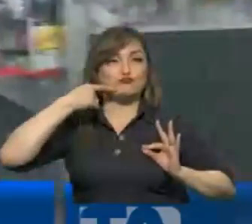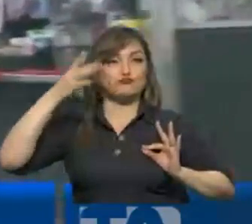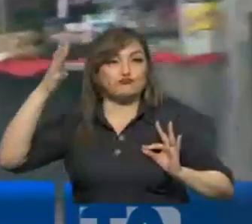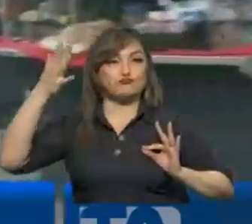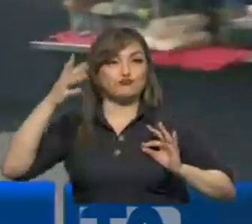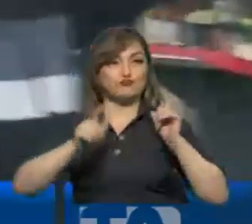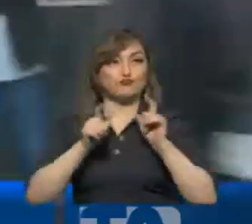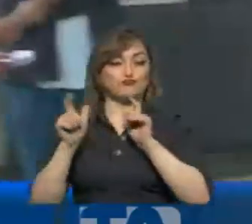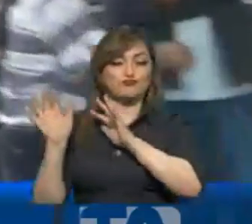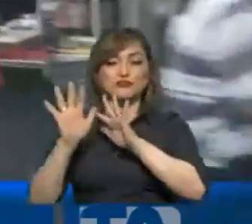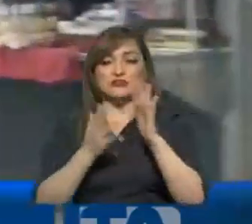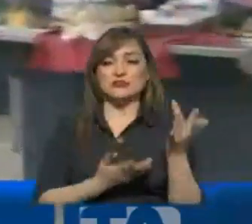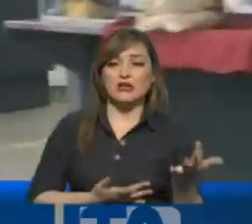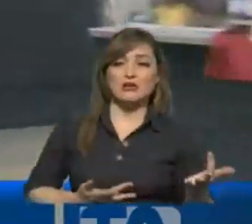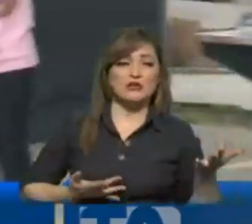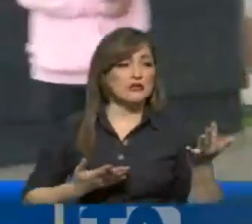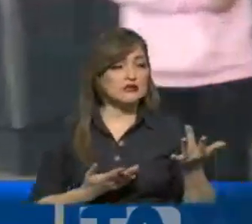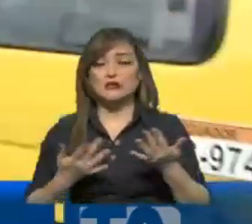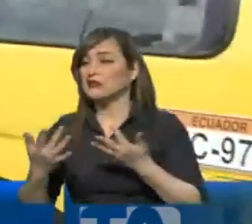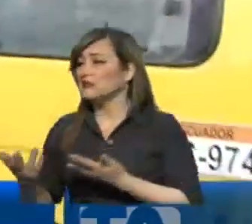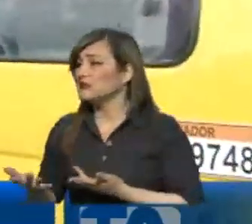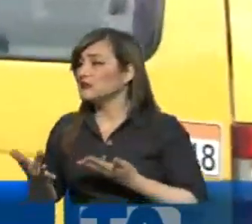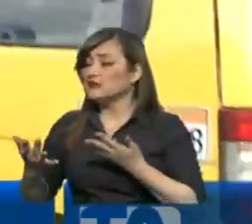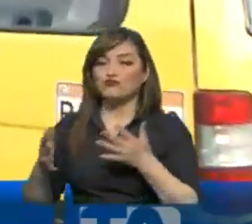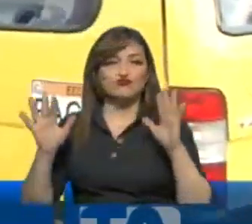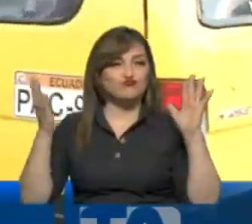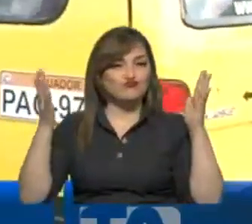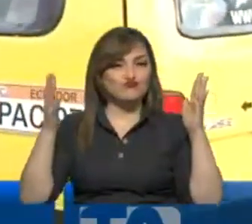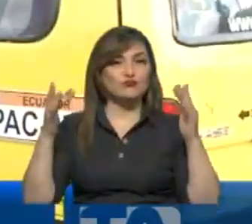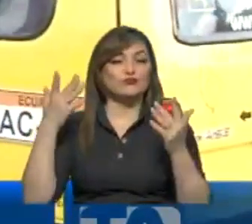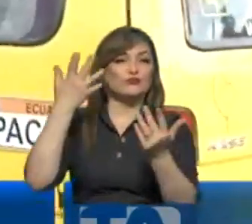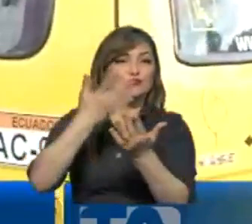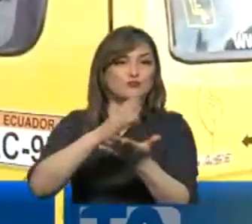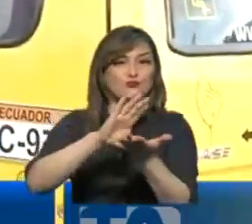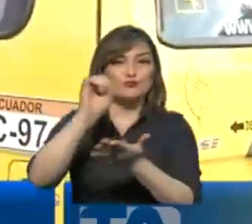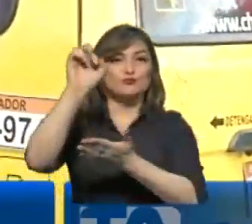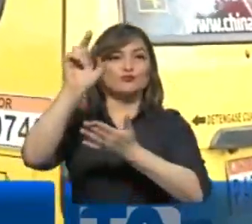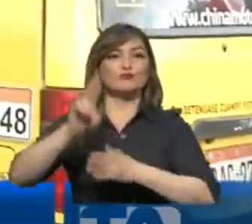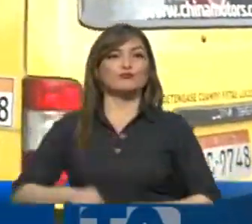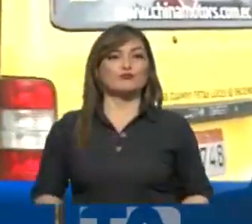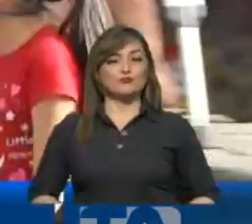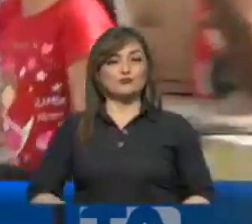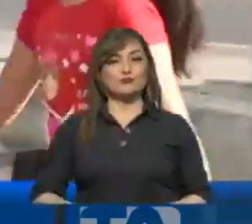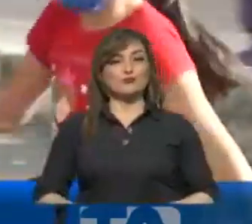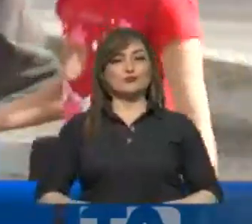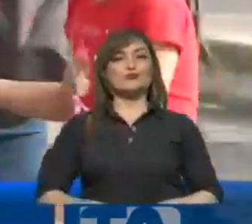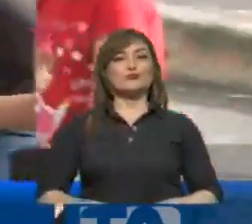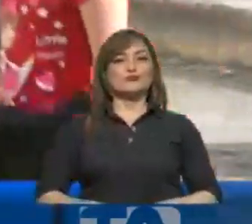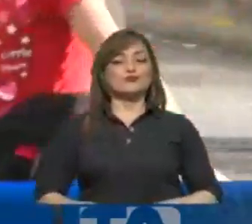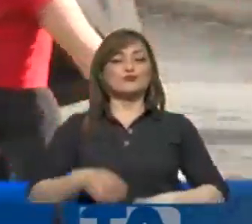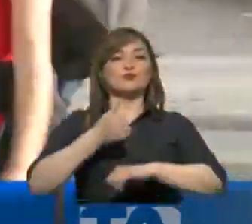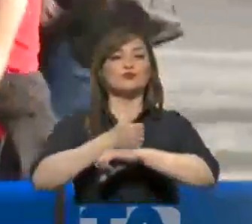decenas de ciudadanos esperaban por unidades para poder movilizarse hacia el centro y sur de la capital. Las